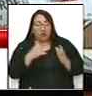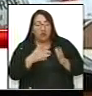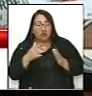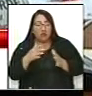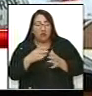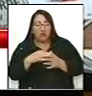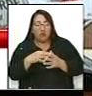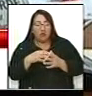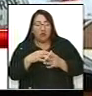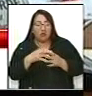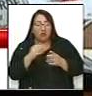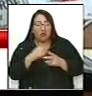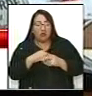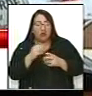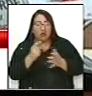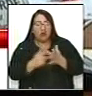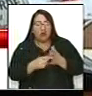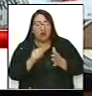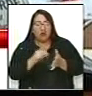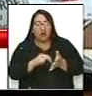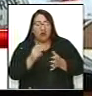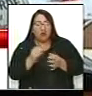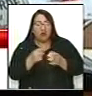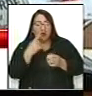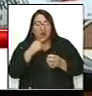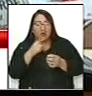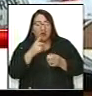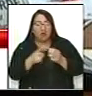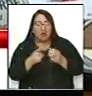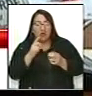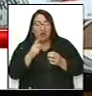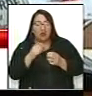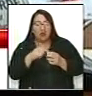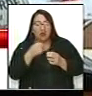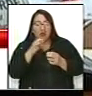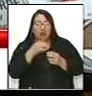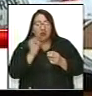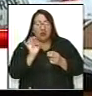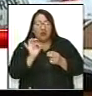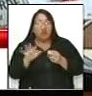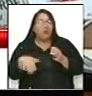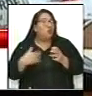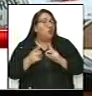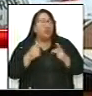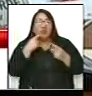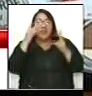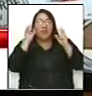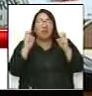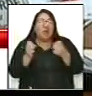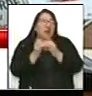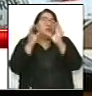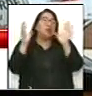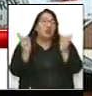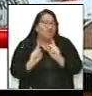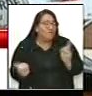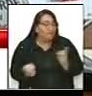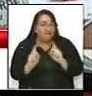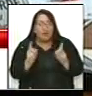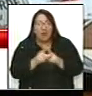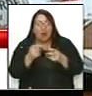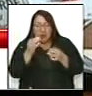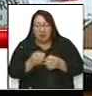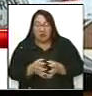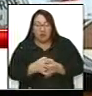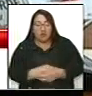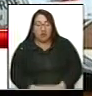ordenanza en la cual el liderazgo de la mujer no sea un tema casual, sino también